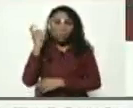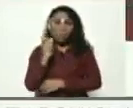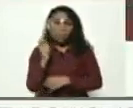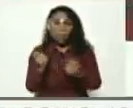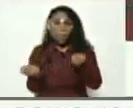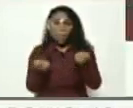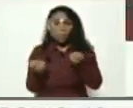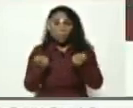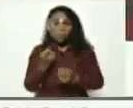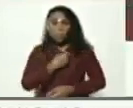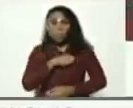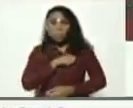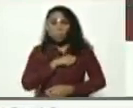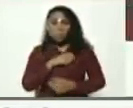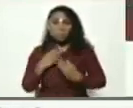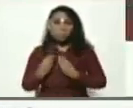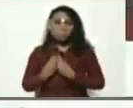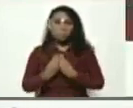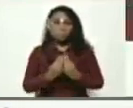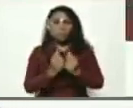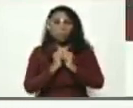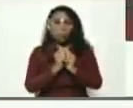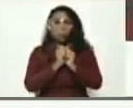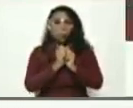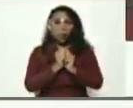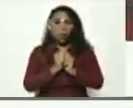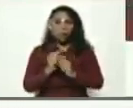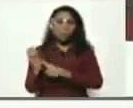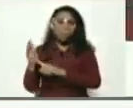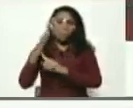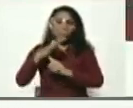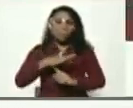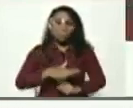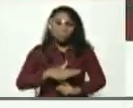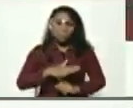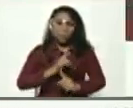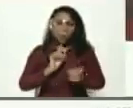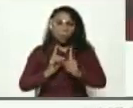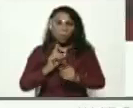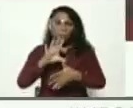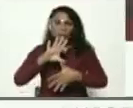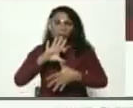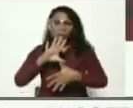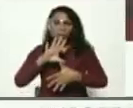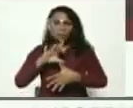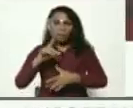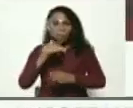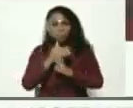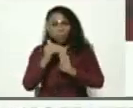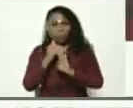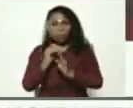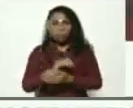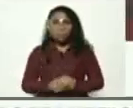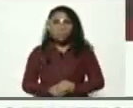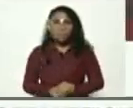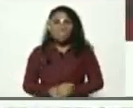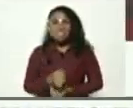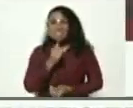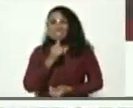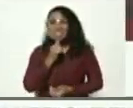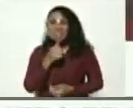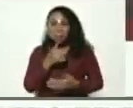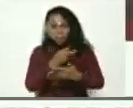los españoles acompañen ahora a los oprimidos americanos meridionales. Quien